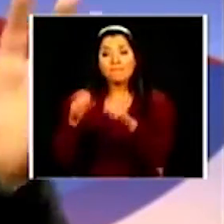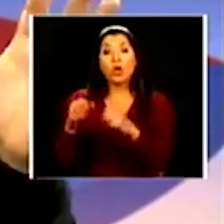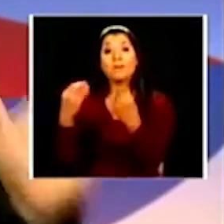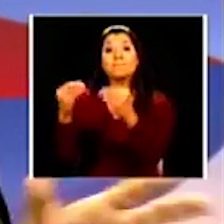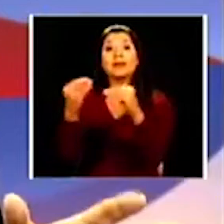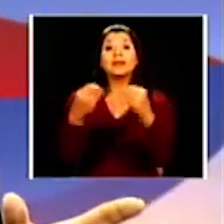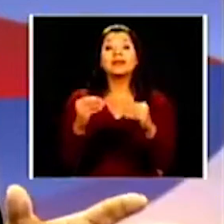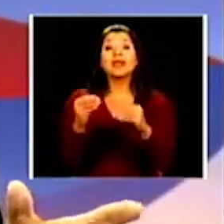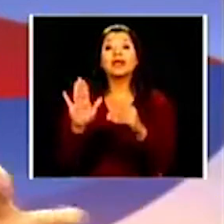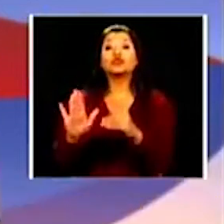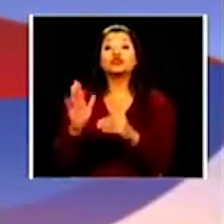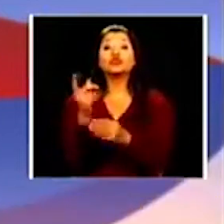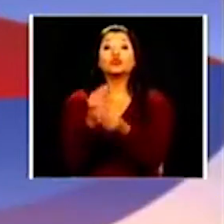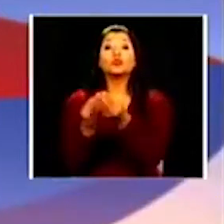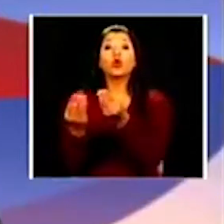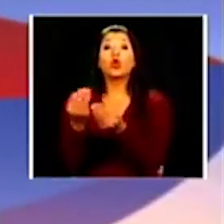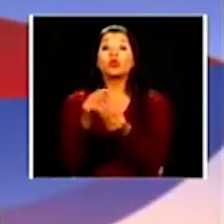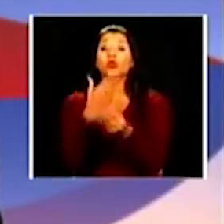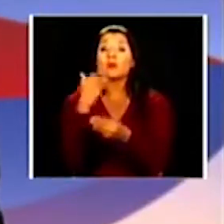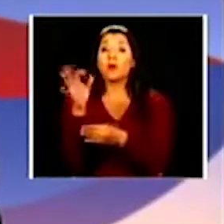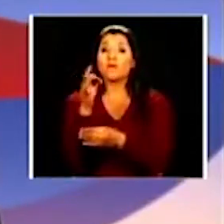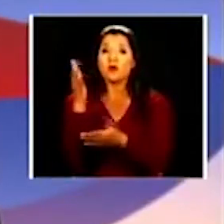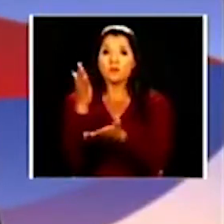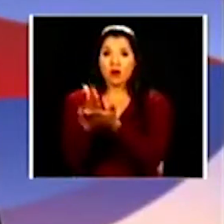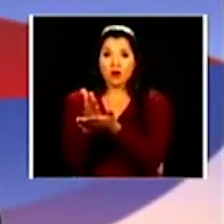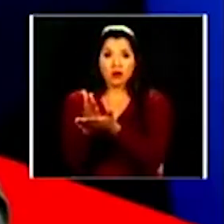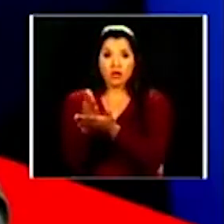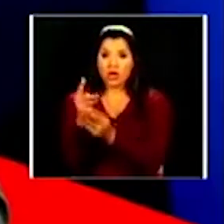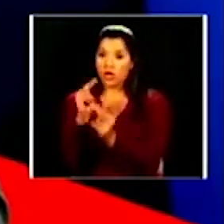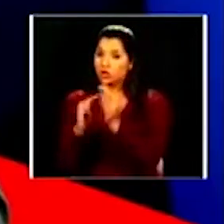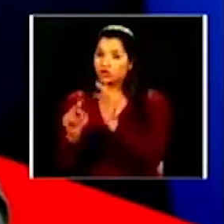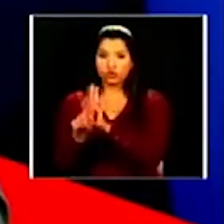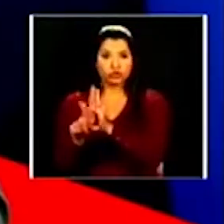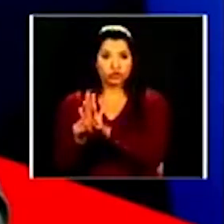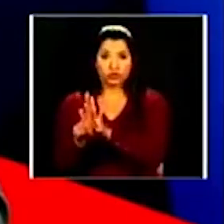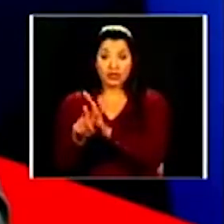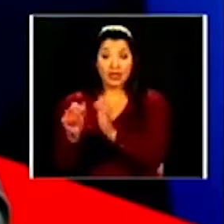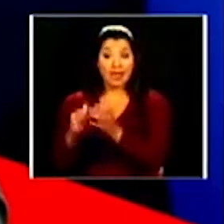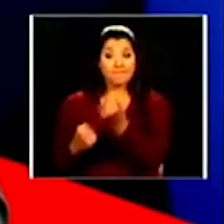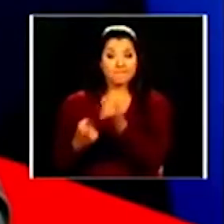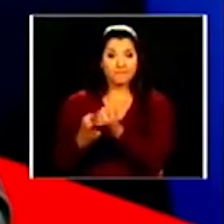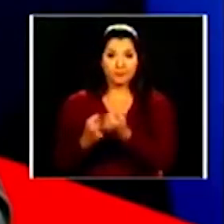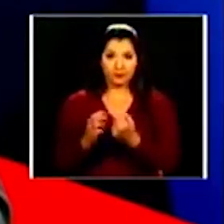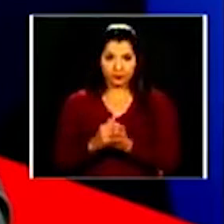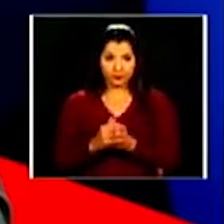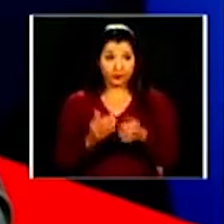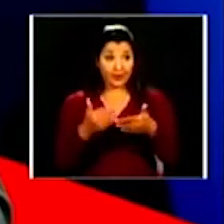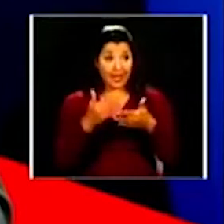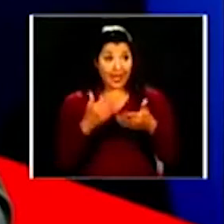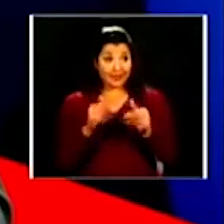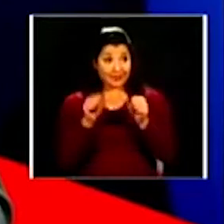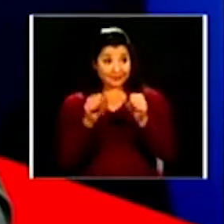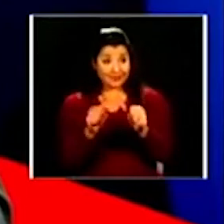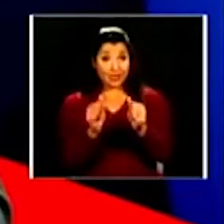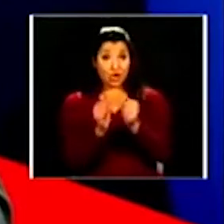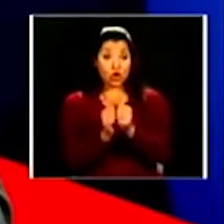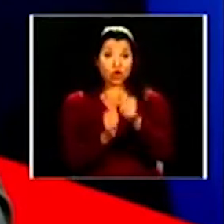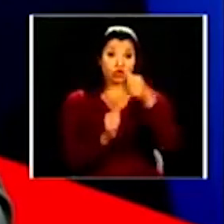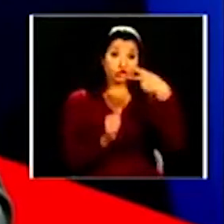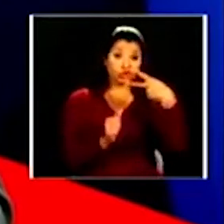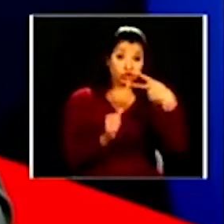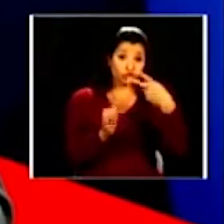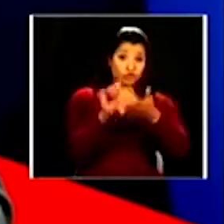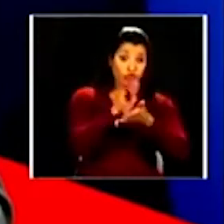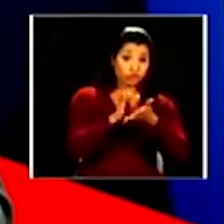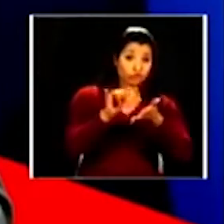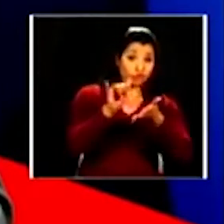manera, atacando el contrabando y apoyándoles desde el gobierno. Antes de seguir con las dos provincias que nos faltan, les recordamos